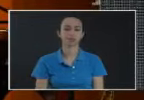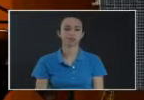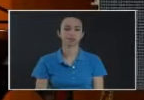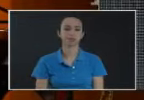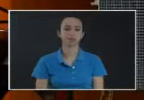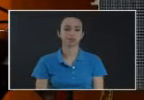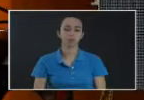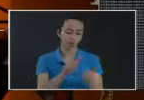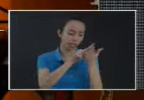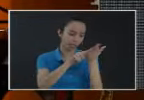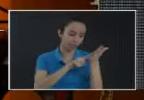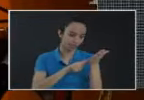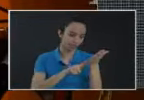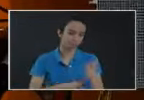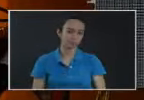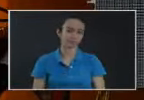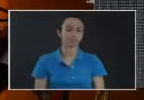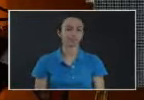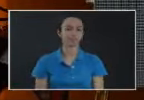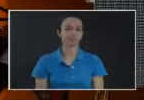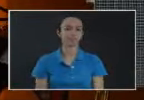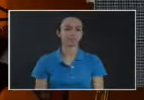Te lo voy a leer aquí.